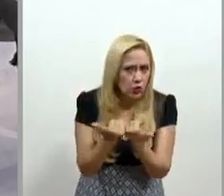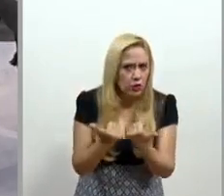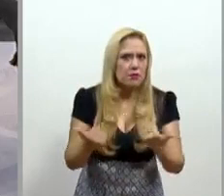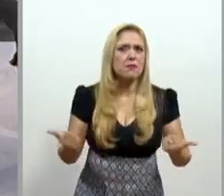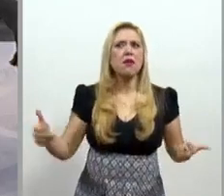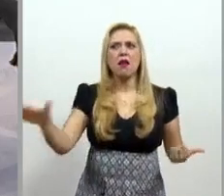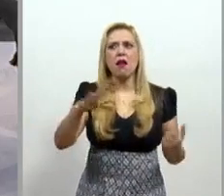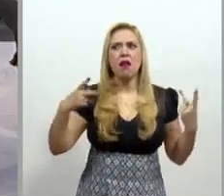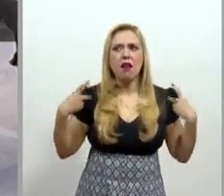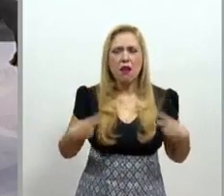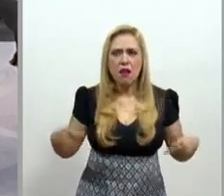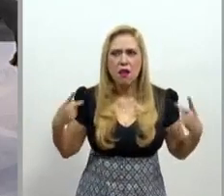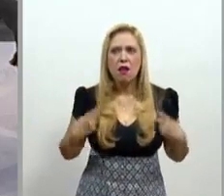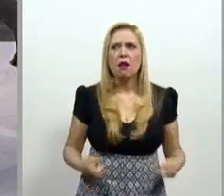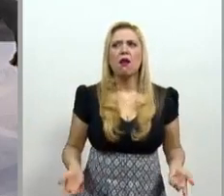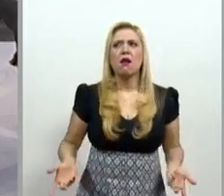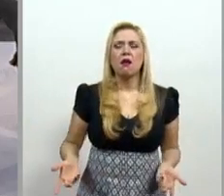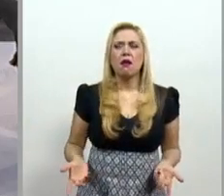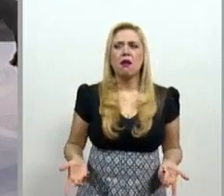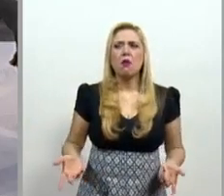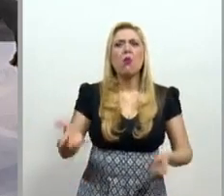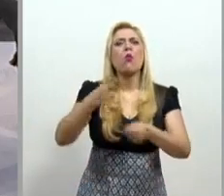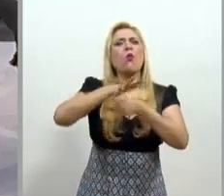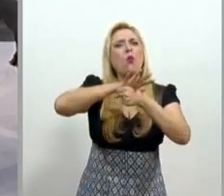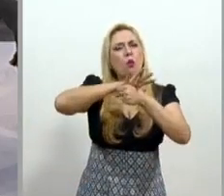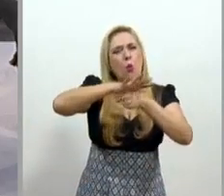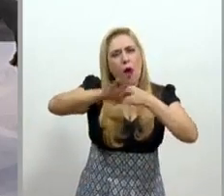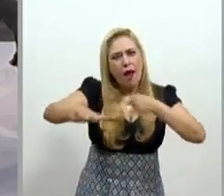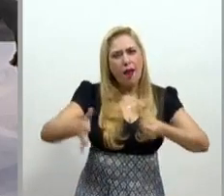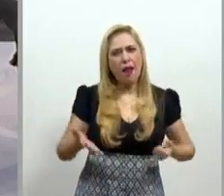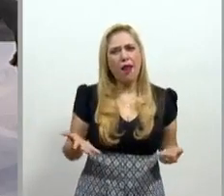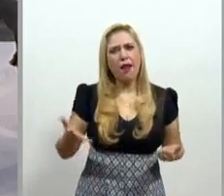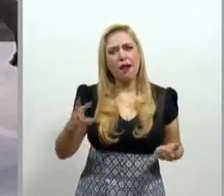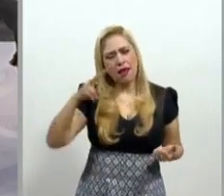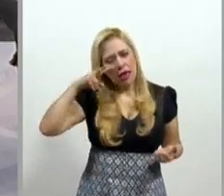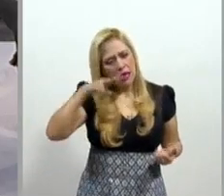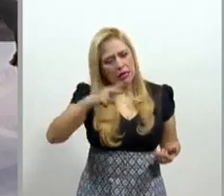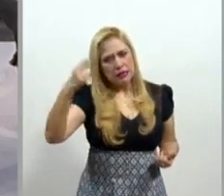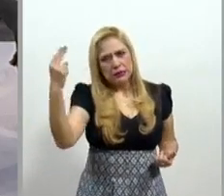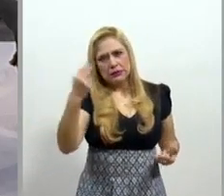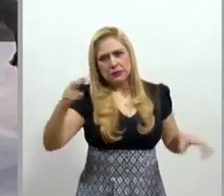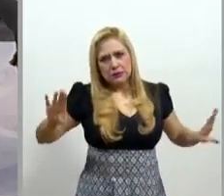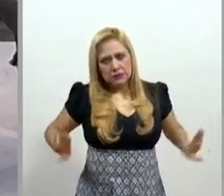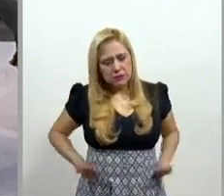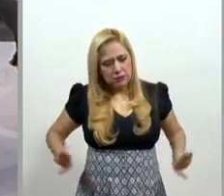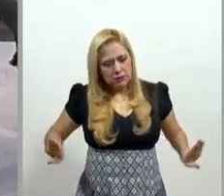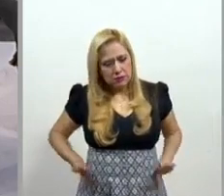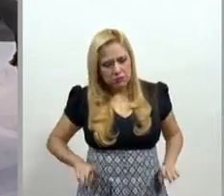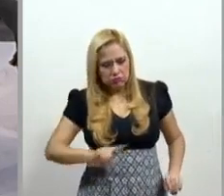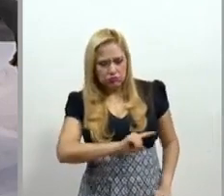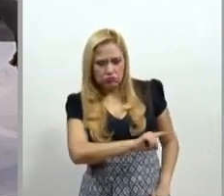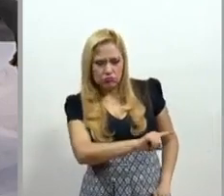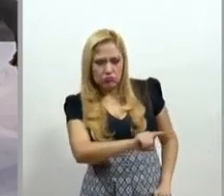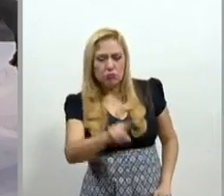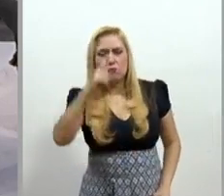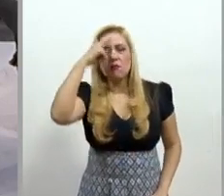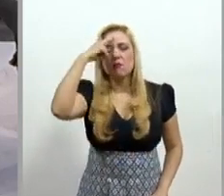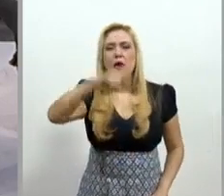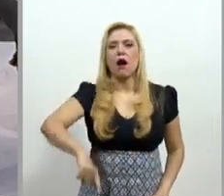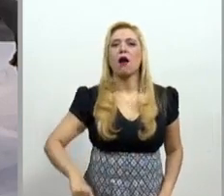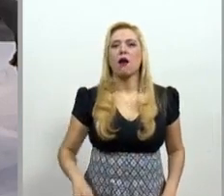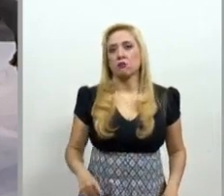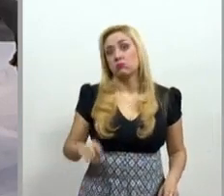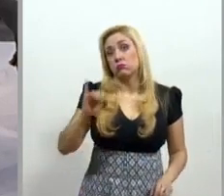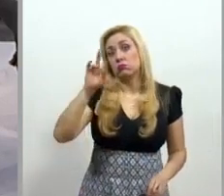te gustaría resaltar? ¿Cuáles han sido las necesidades o características que ha tenido esa sociedad civil para llevar ese tipo de